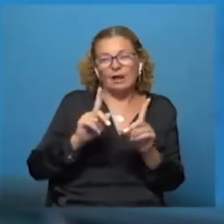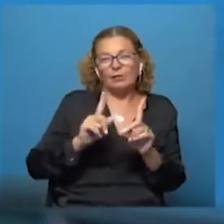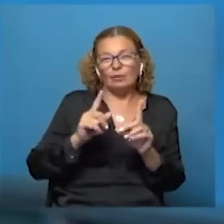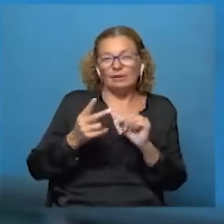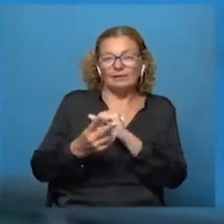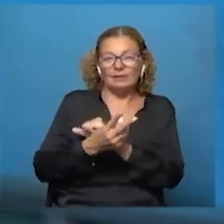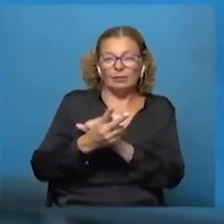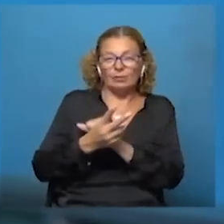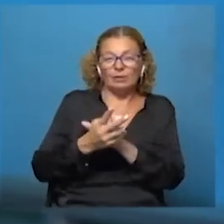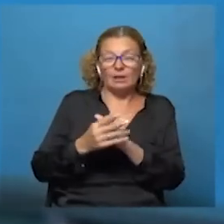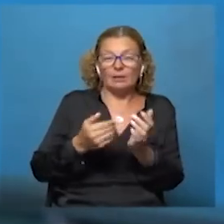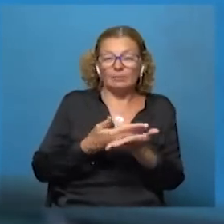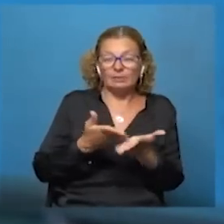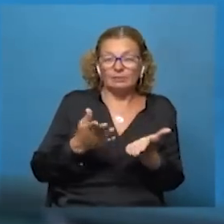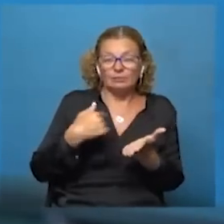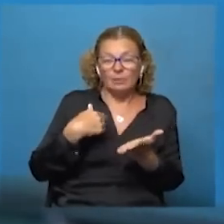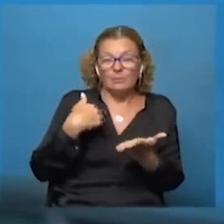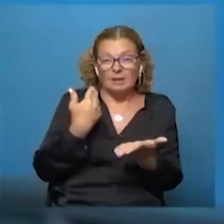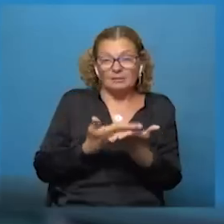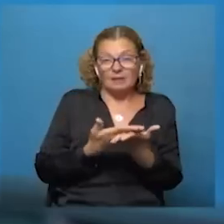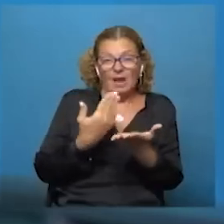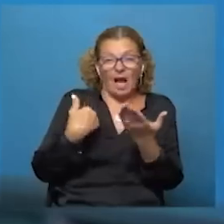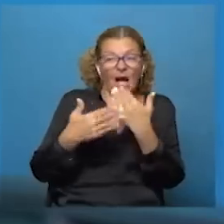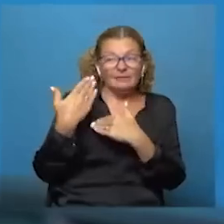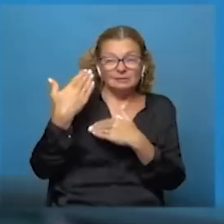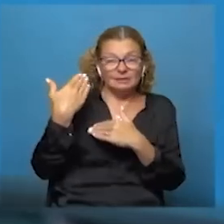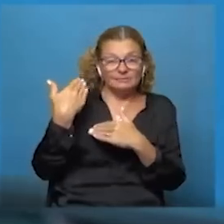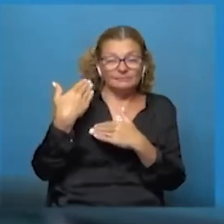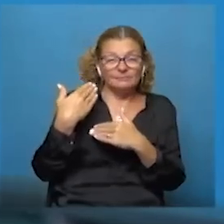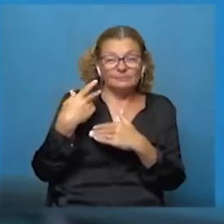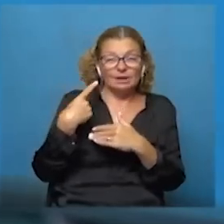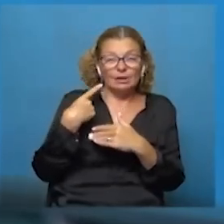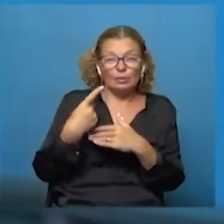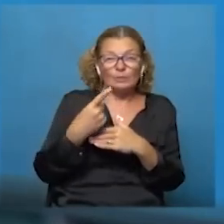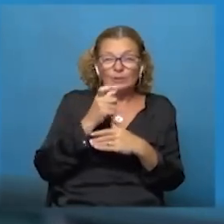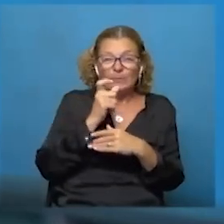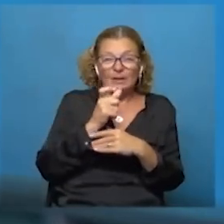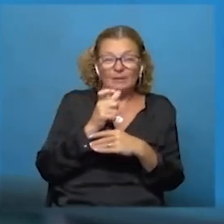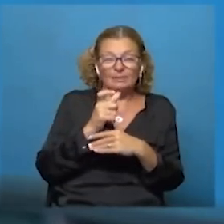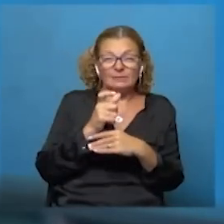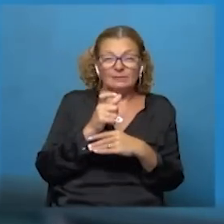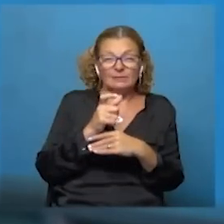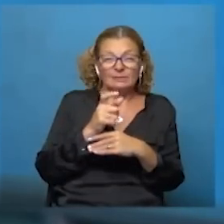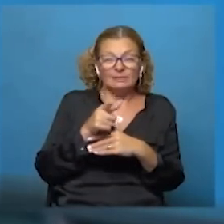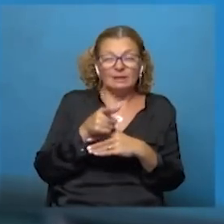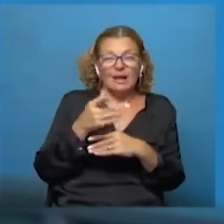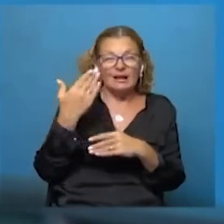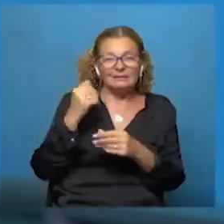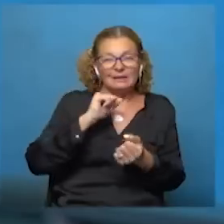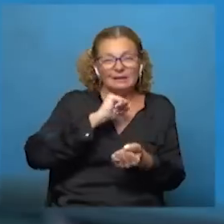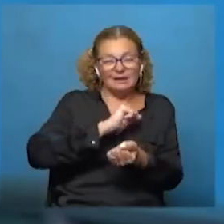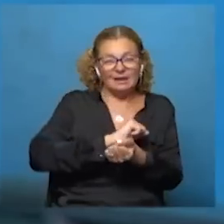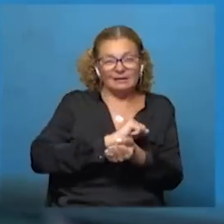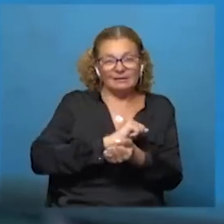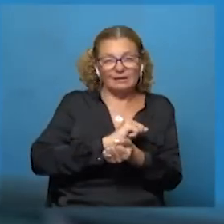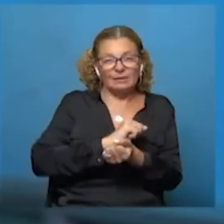de seguridad que habría que replantearlo yo llegué a plantear en su momento porque uno tiene que ser este dueño de sus palabras decía en ese momento cárceles